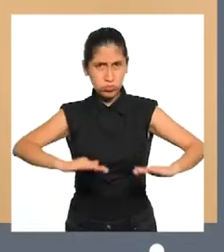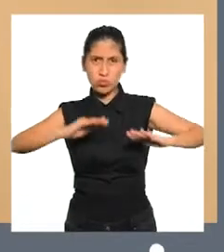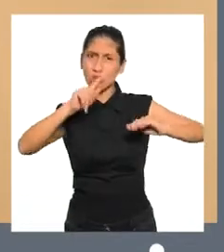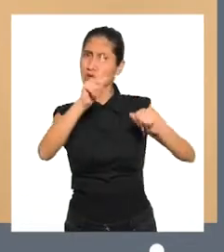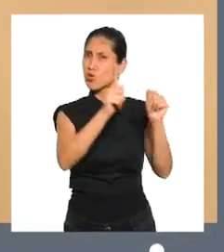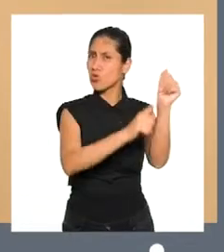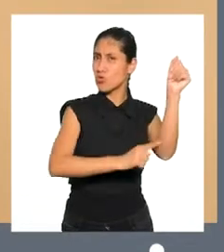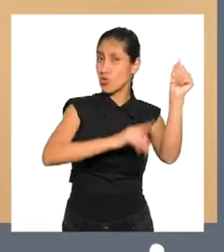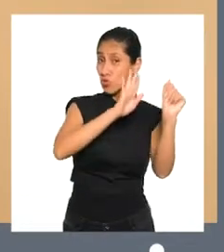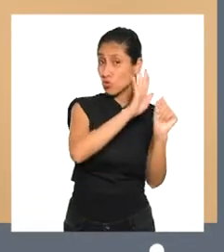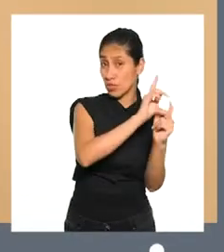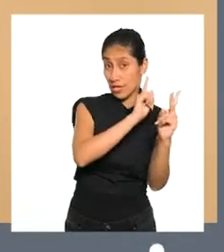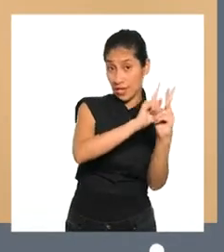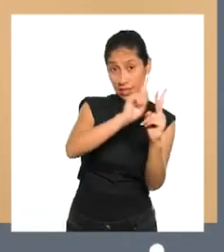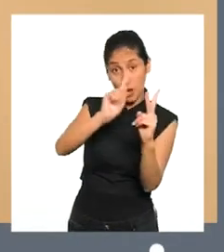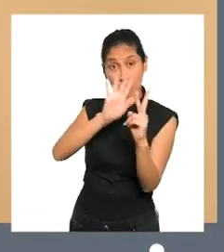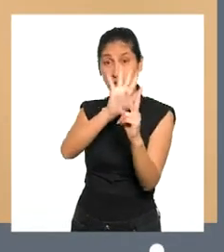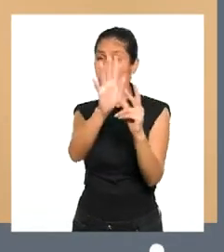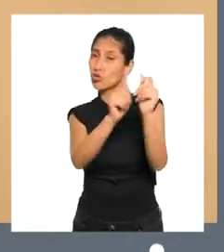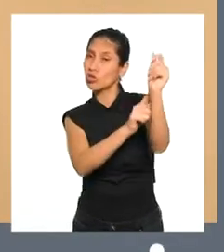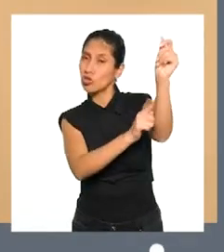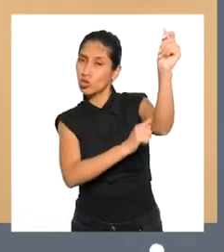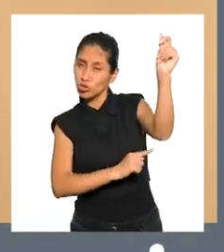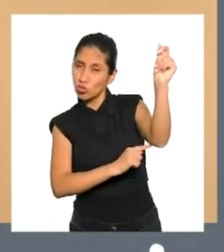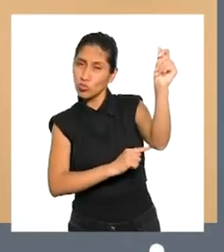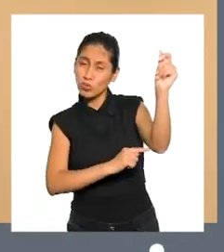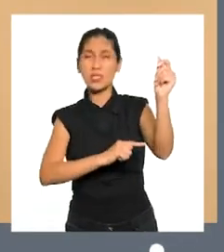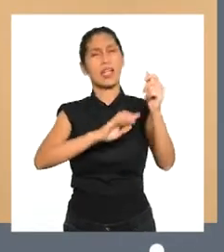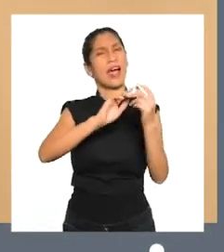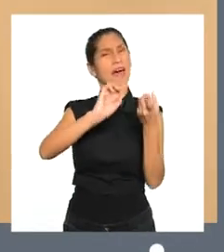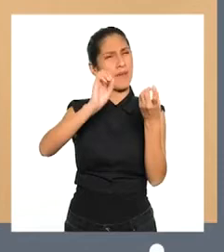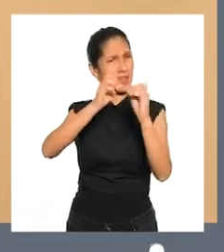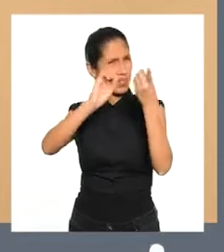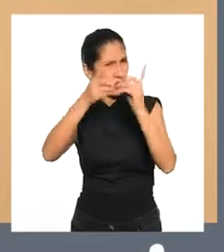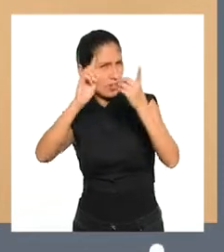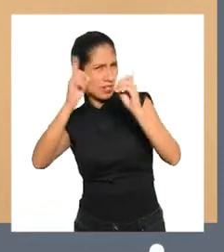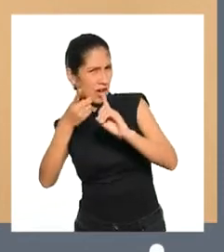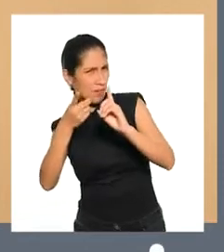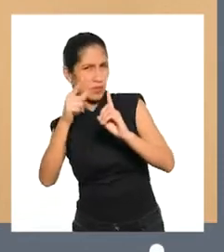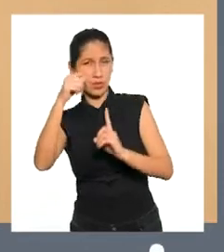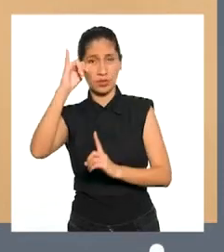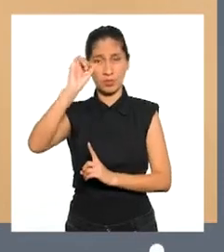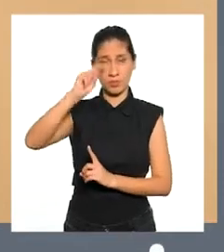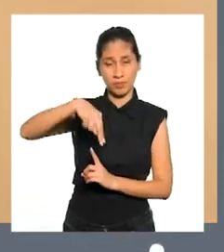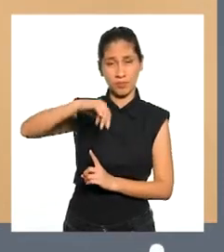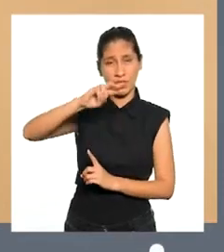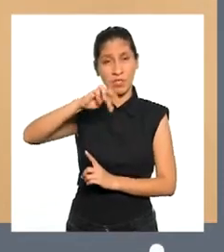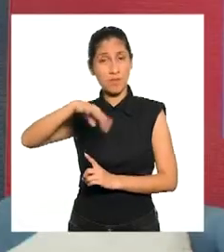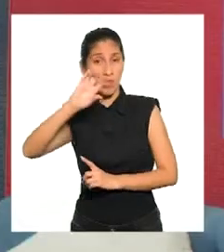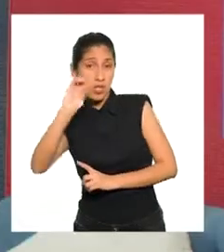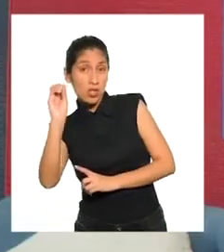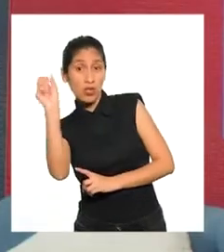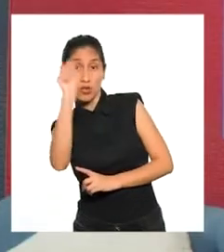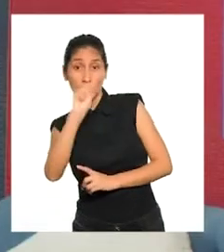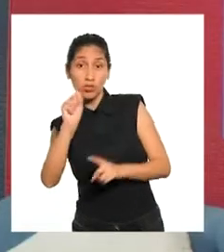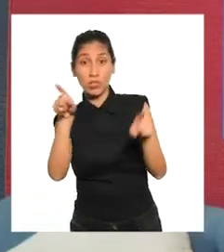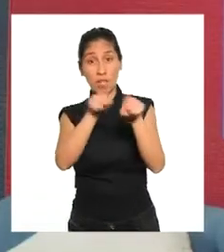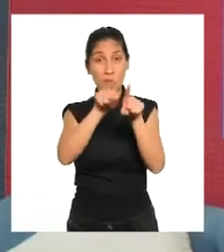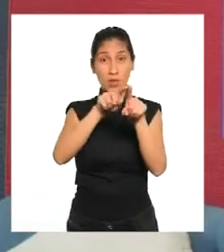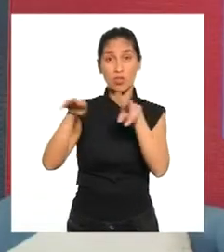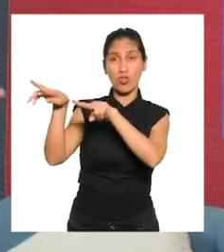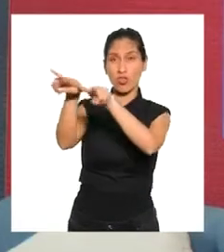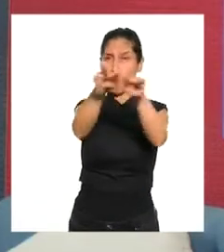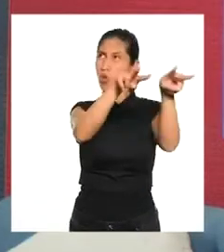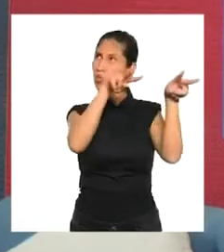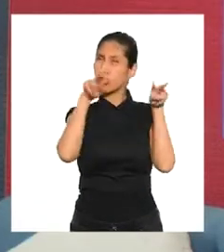vida, se producirán cambios químicos y ambientales que podrán modificar la expresión de sus genes. ¡Wow! Entonces